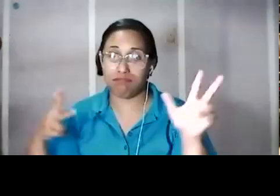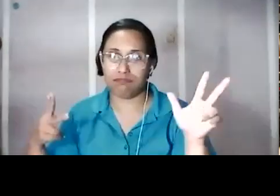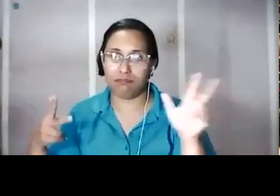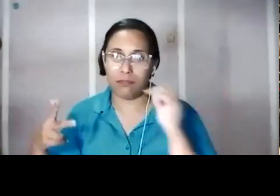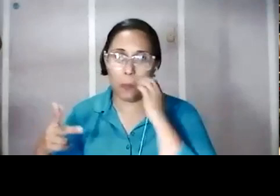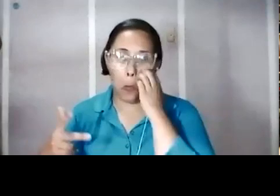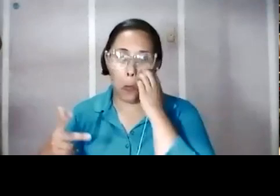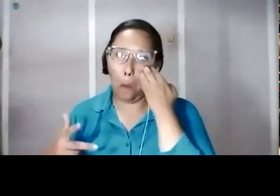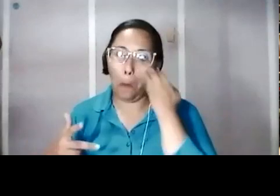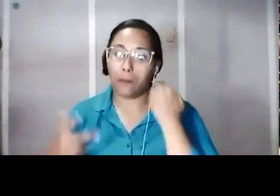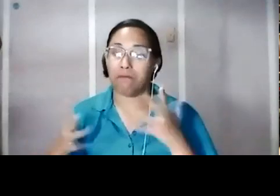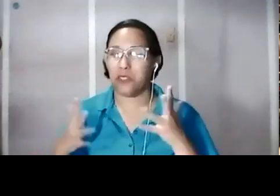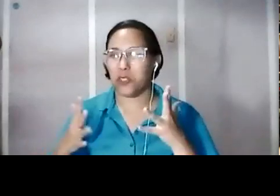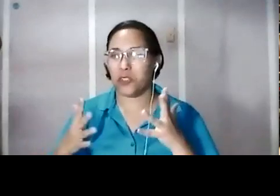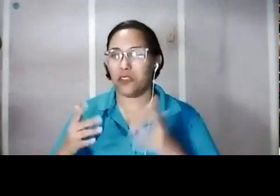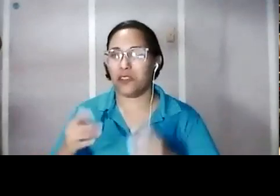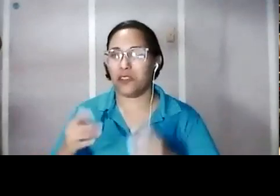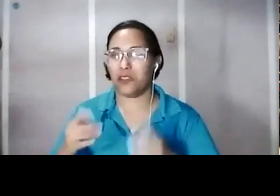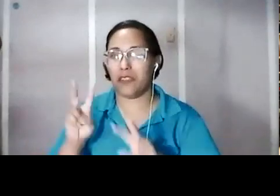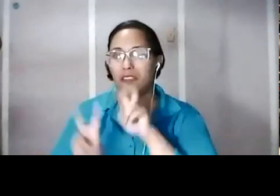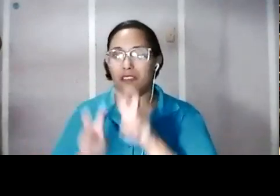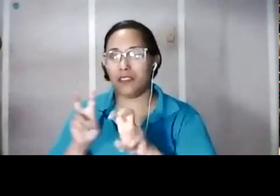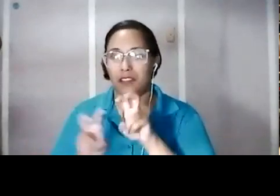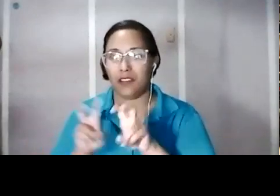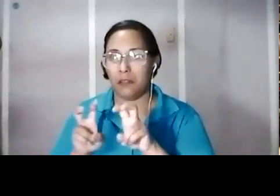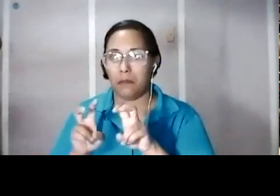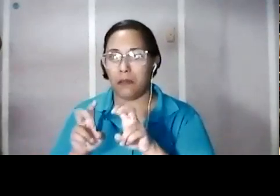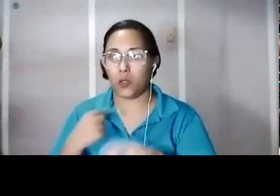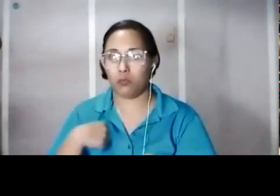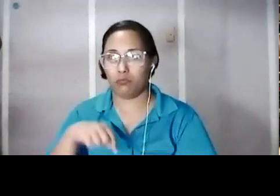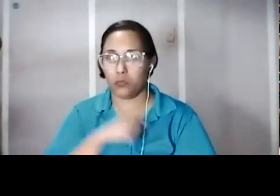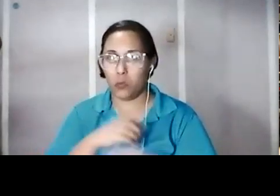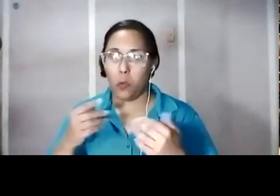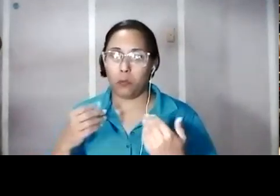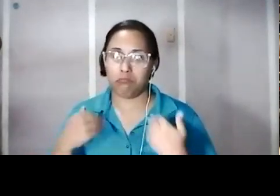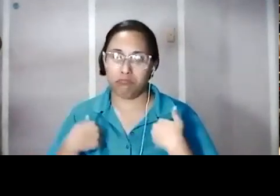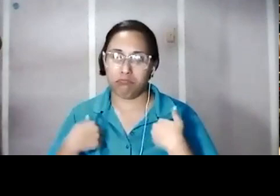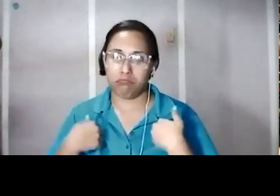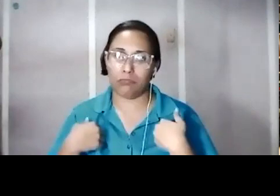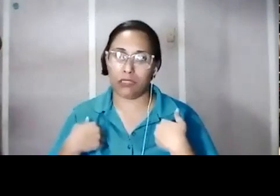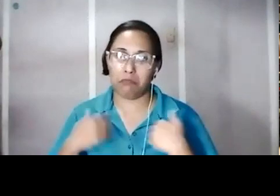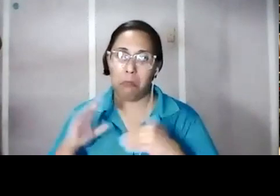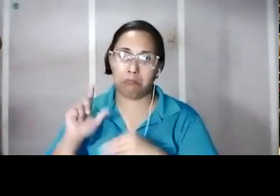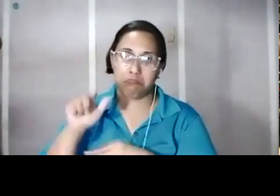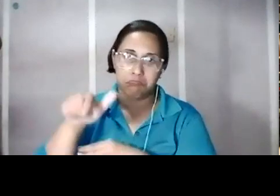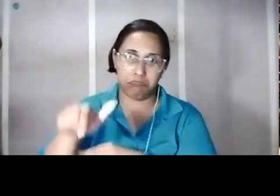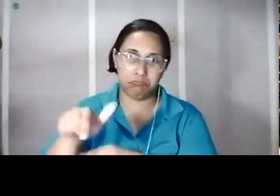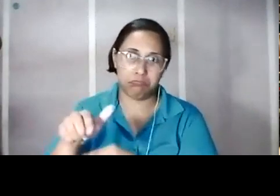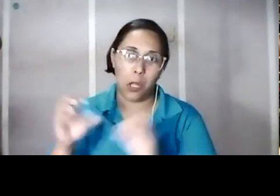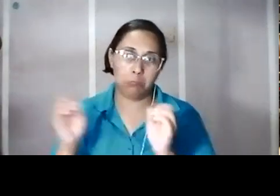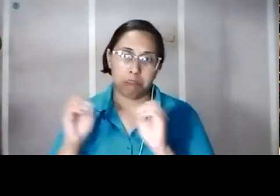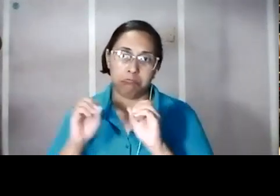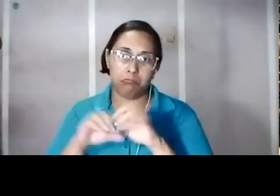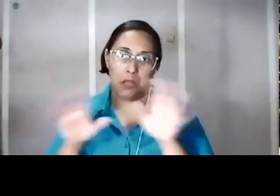después del carnaval que nosotros tuvimos, después de ahí no hubieron más. Si